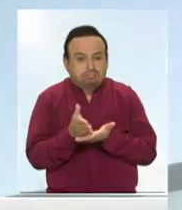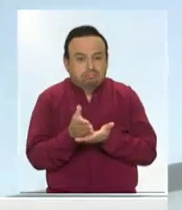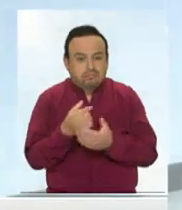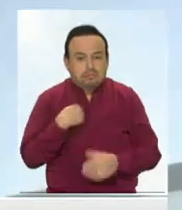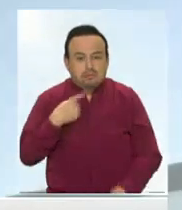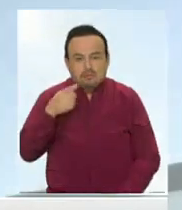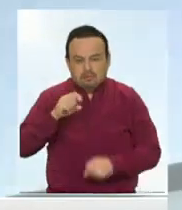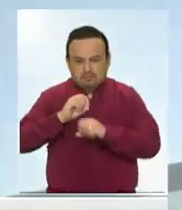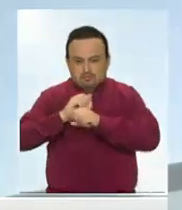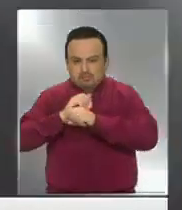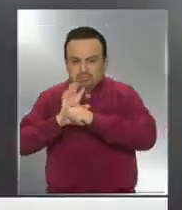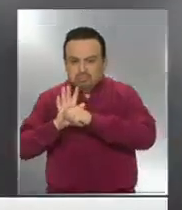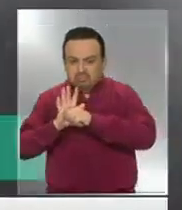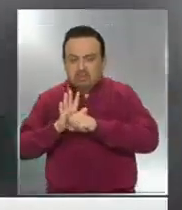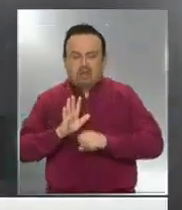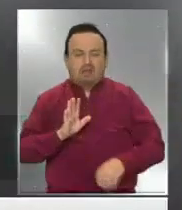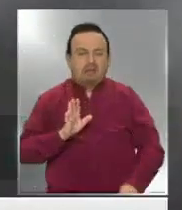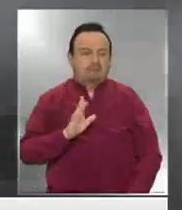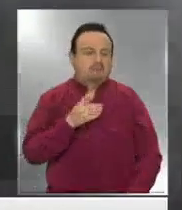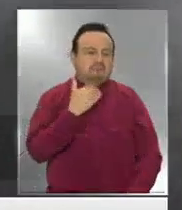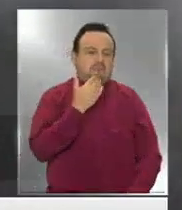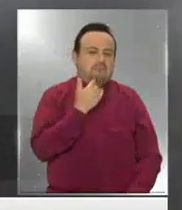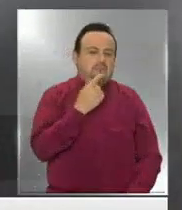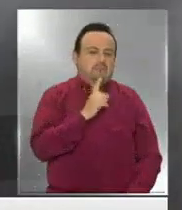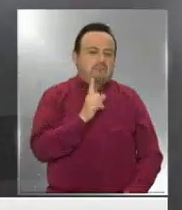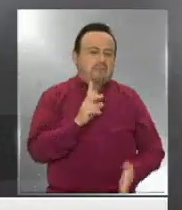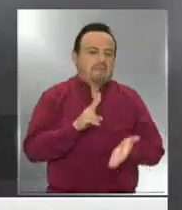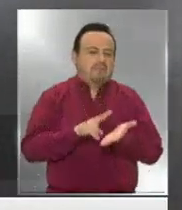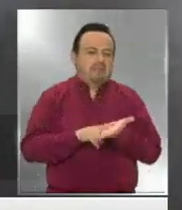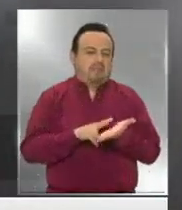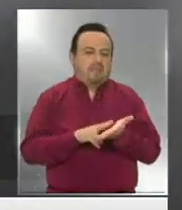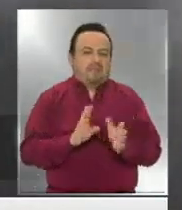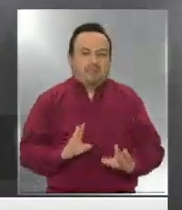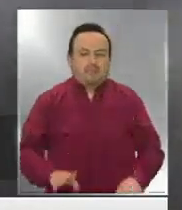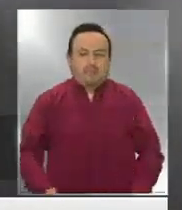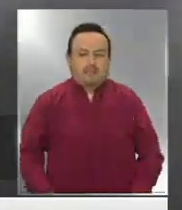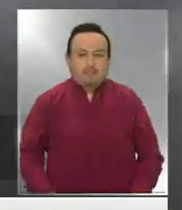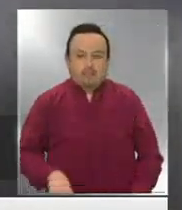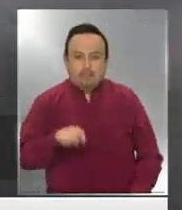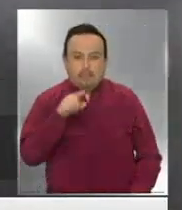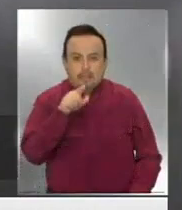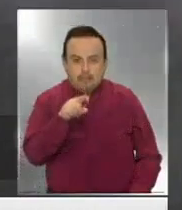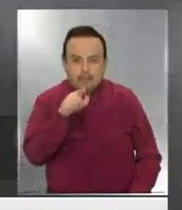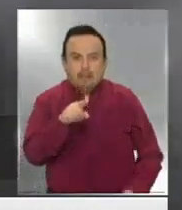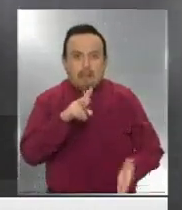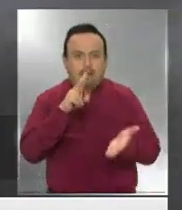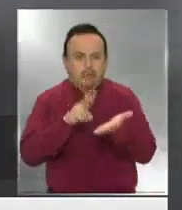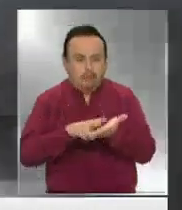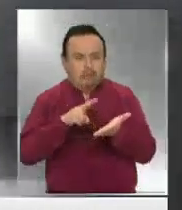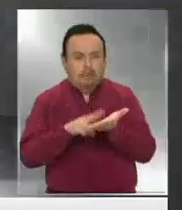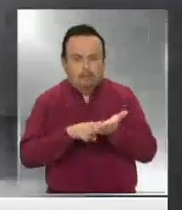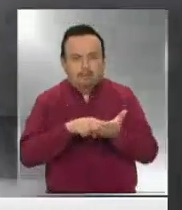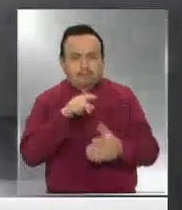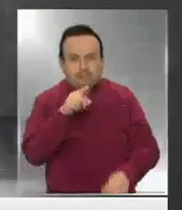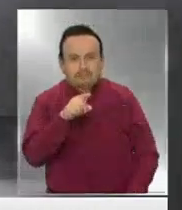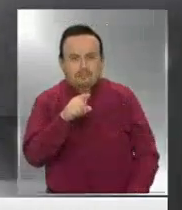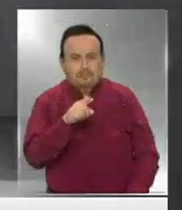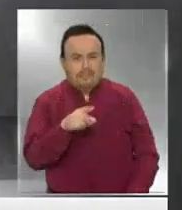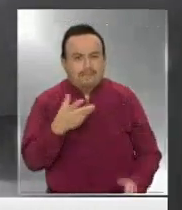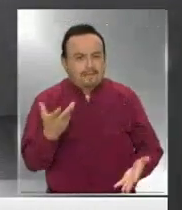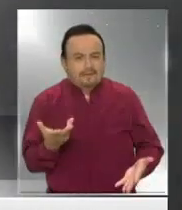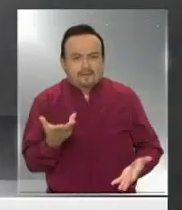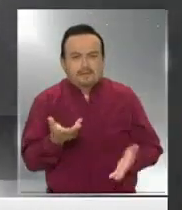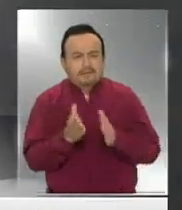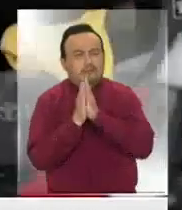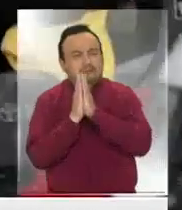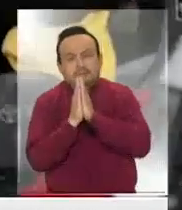serio lo que está ocurriendo. This is for real. This is for real, y'all. Let's pray, y'all.